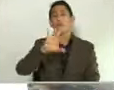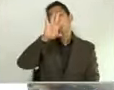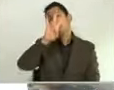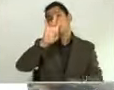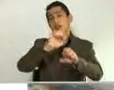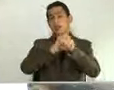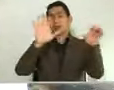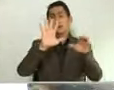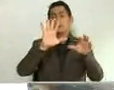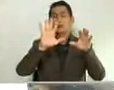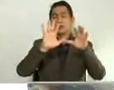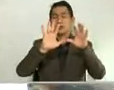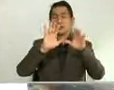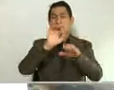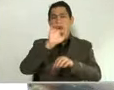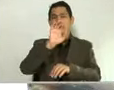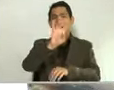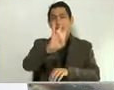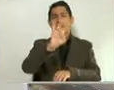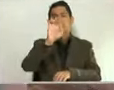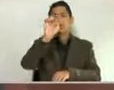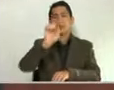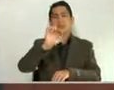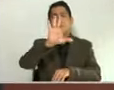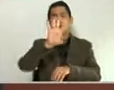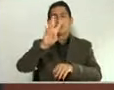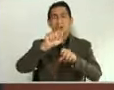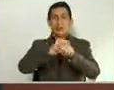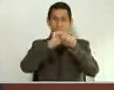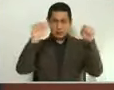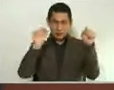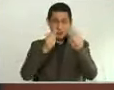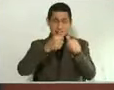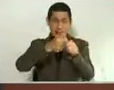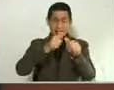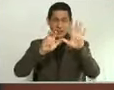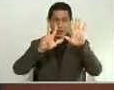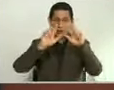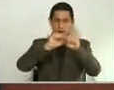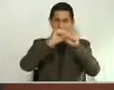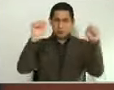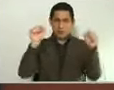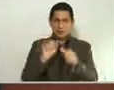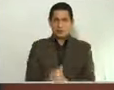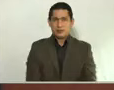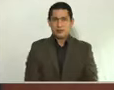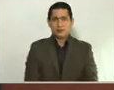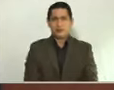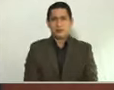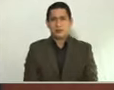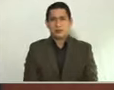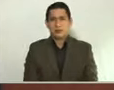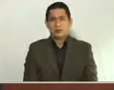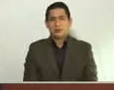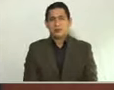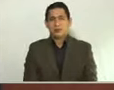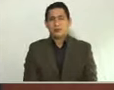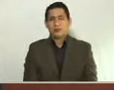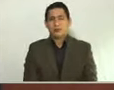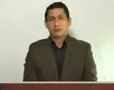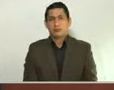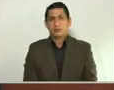mañana, 54 minutos. Faltan 6 minutos para las 8 de la mañana. El tema de las ventas